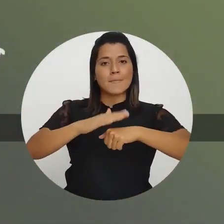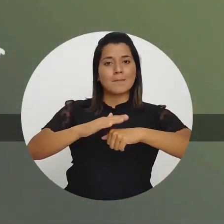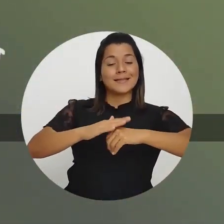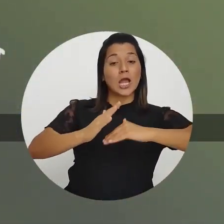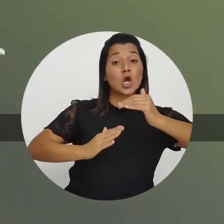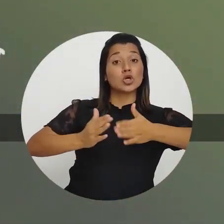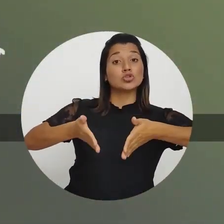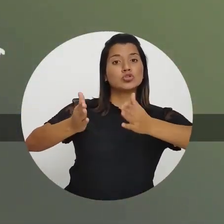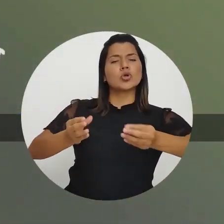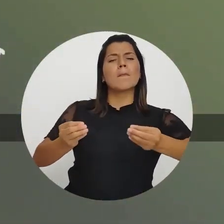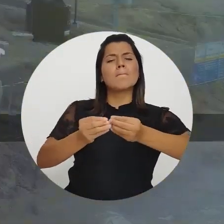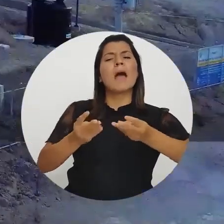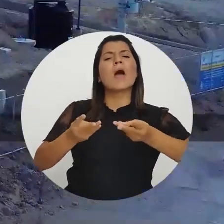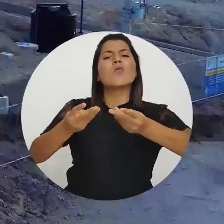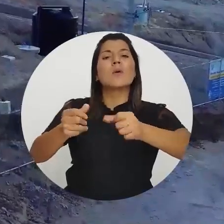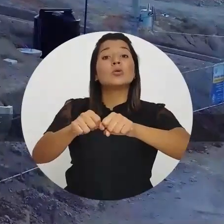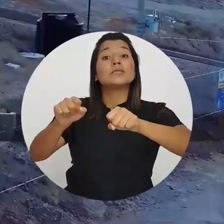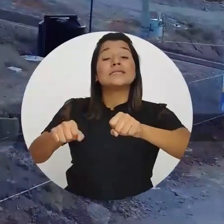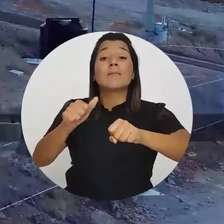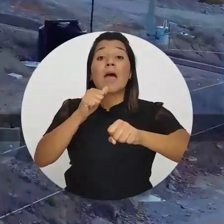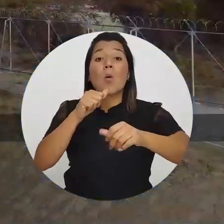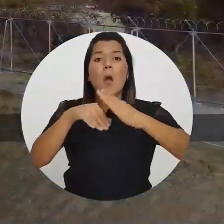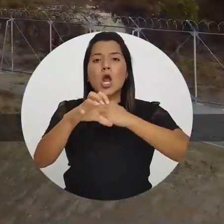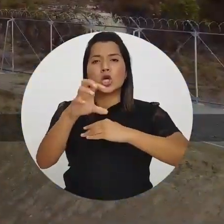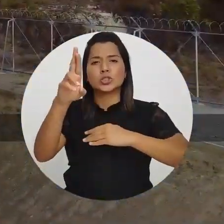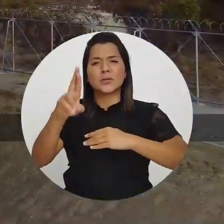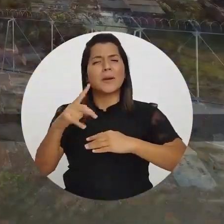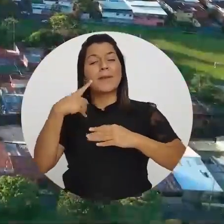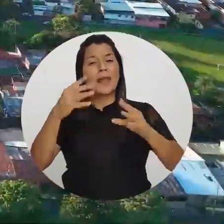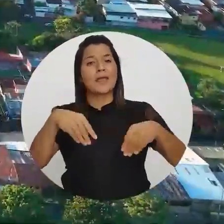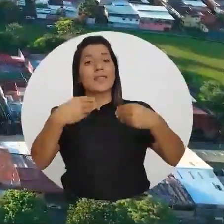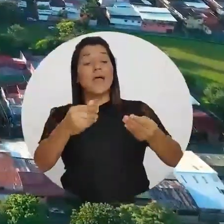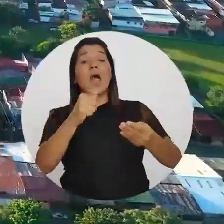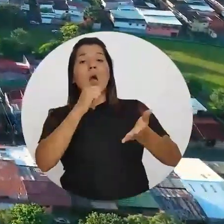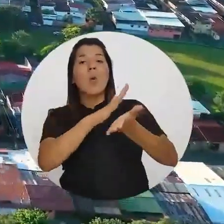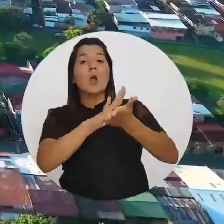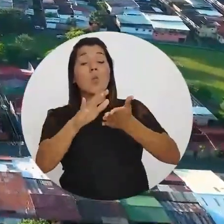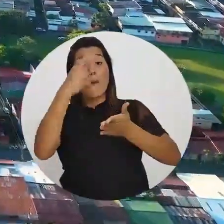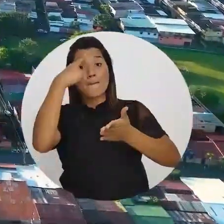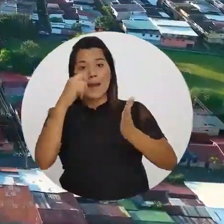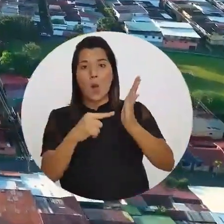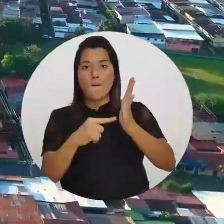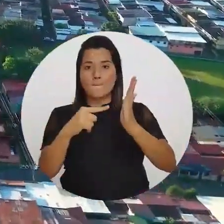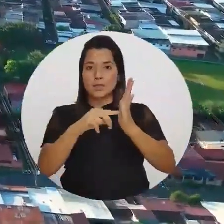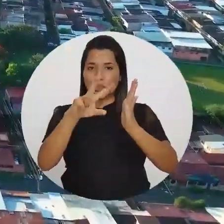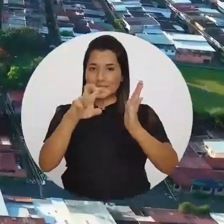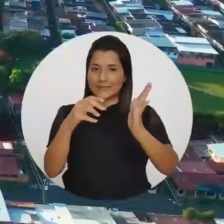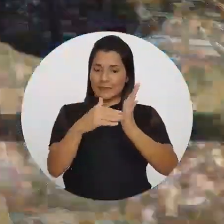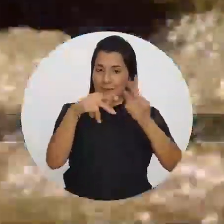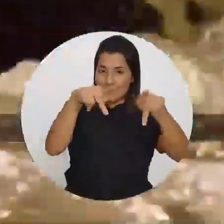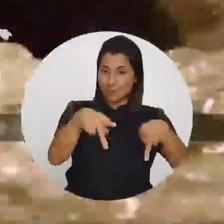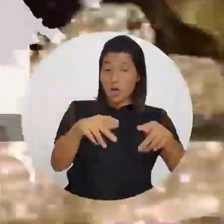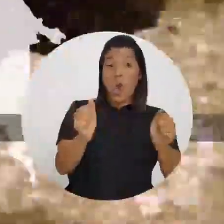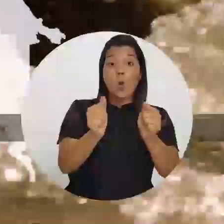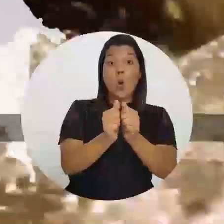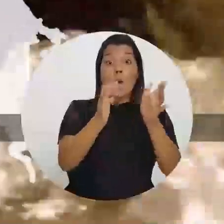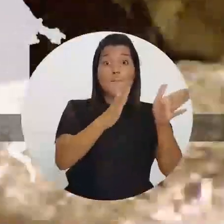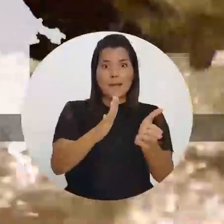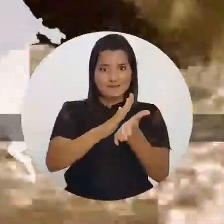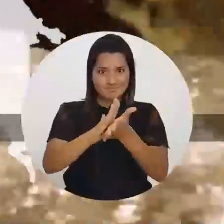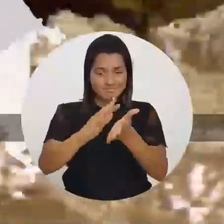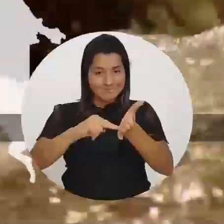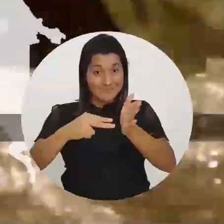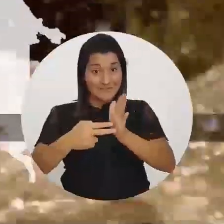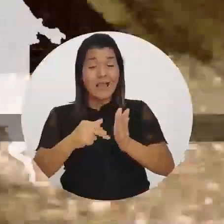ruta del agua está agilizando la construcción de acueductos a nivel nacional para llevar agua potable a más de 1 millón 300,000 personas y por medio de la